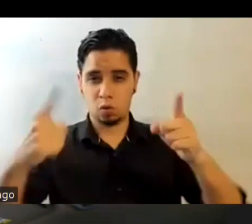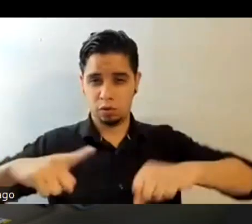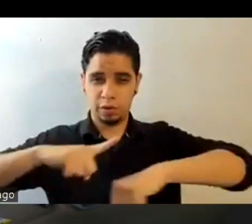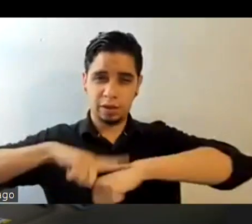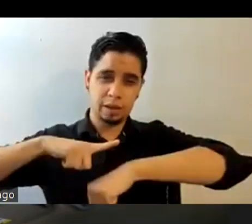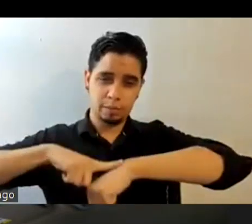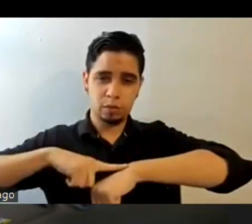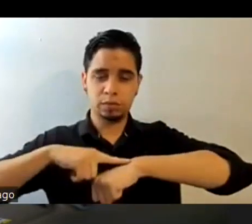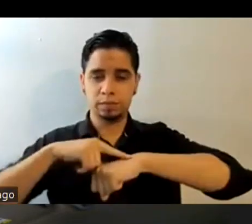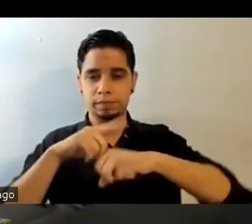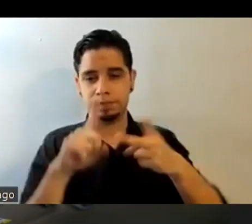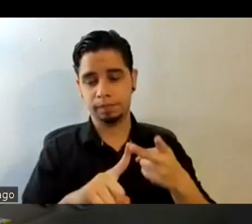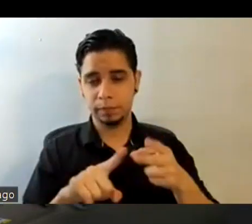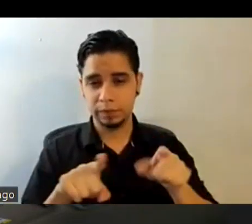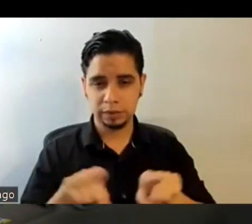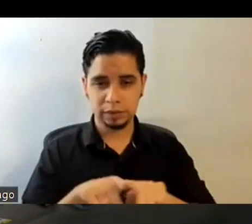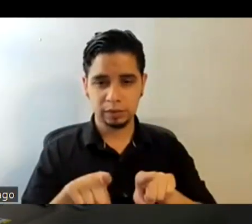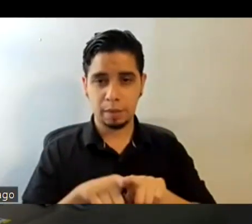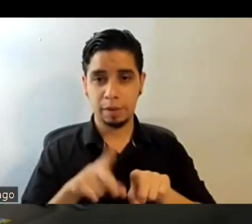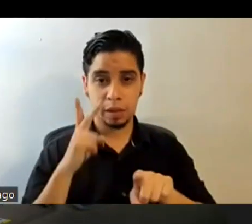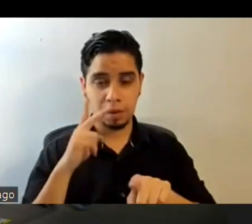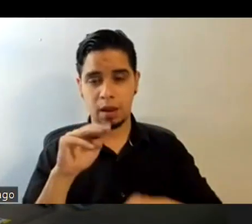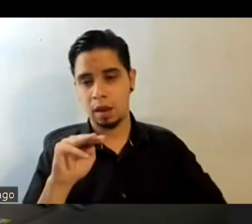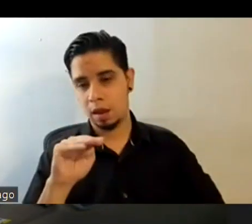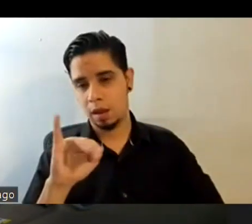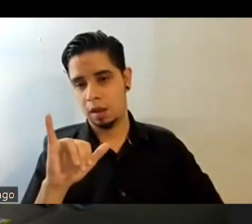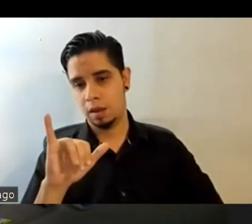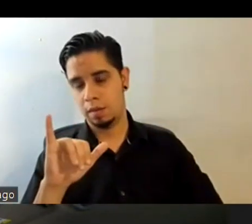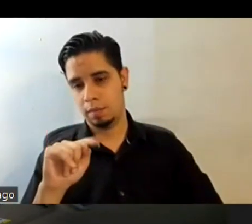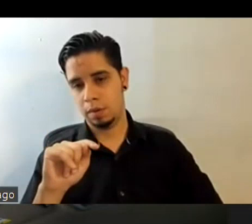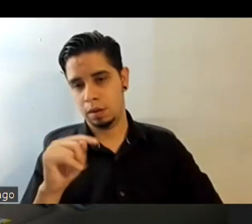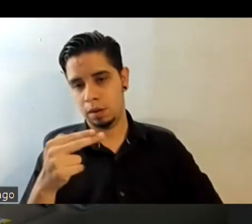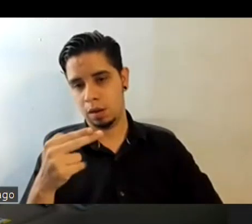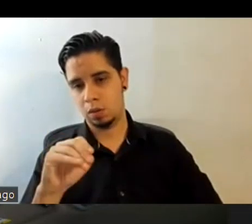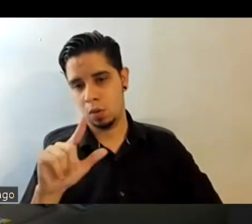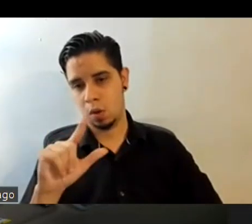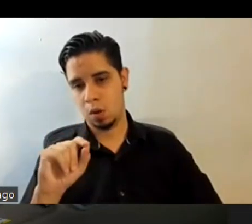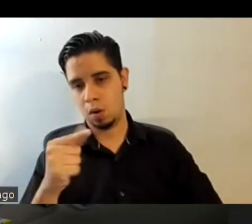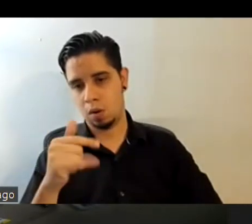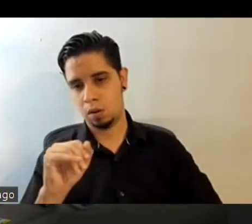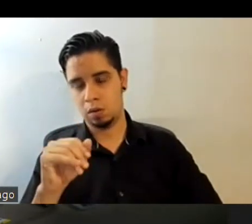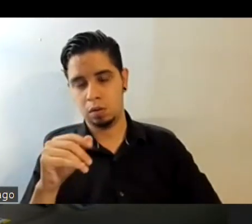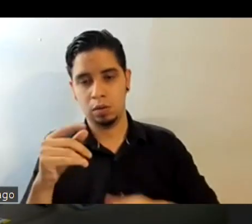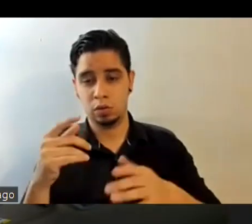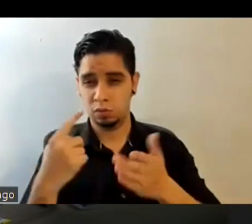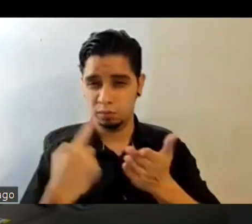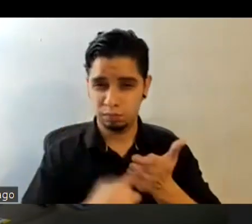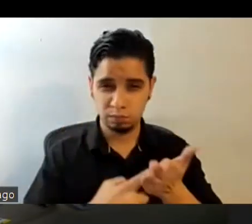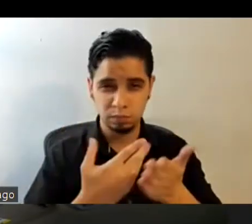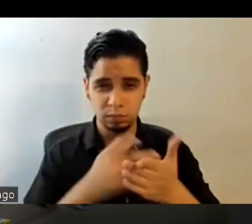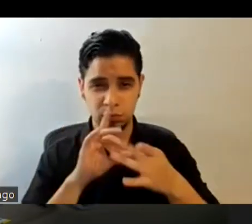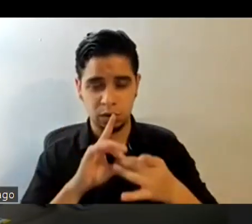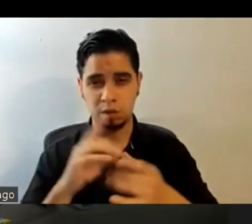Uh-huh. Se ve también lo mitológico, porque a mí siempre me gusta la cuestión mitológica, y hablo de la ceiba, de